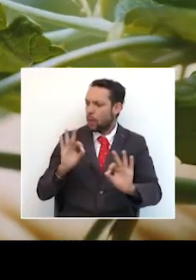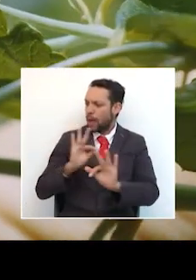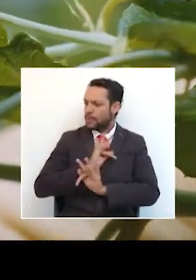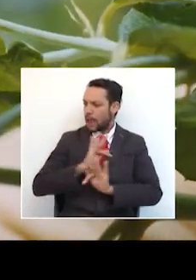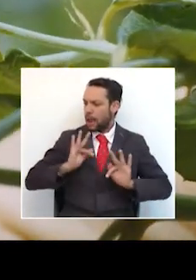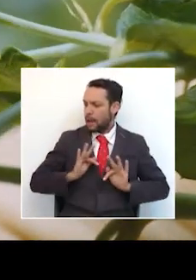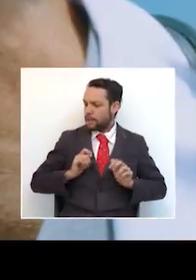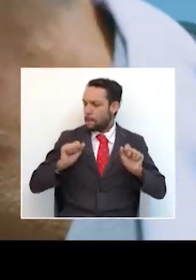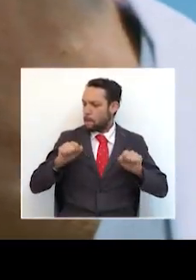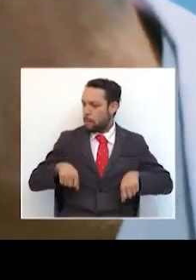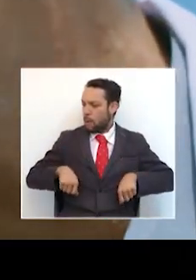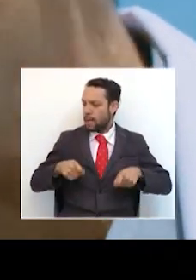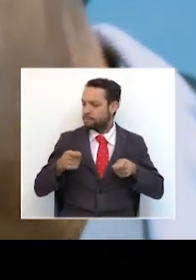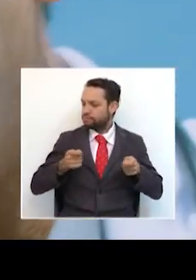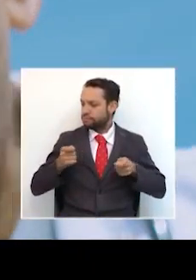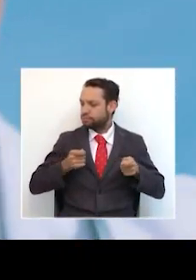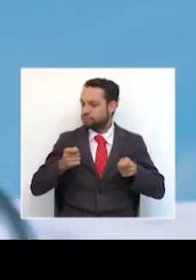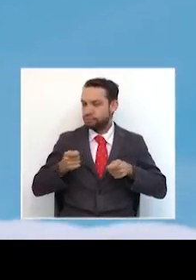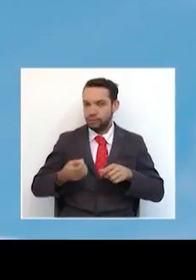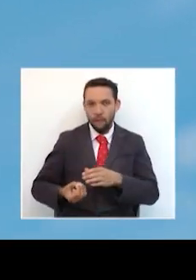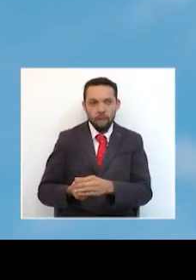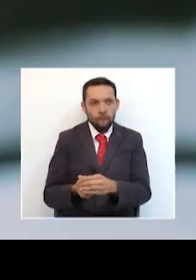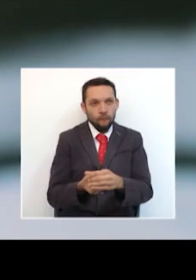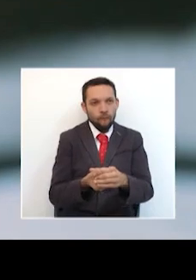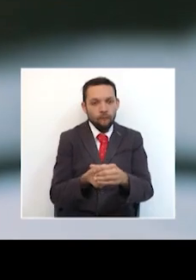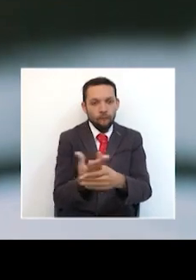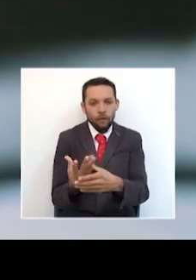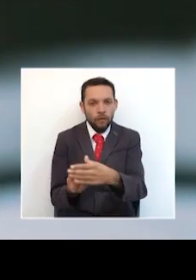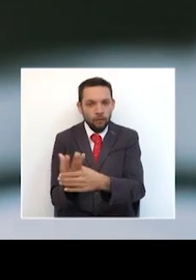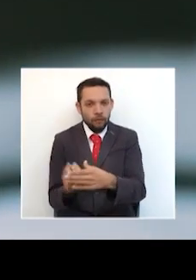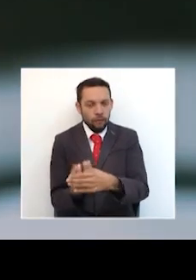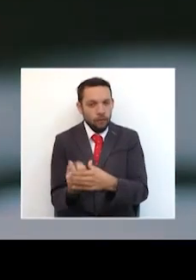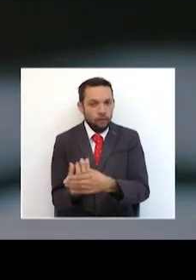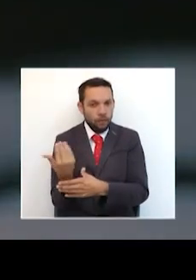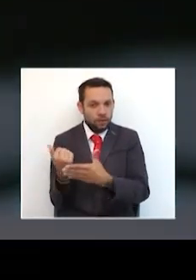podía manejar tanto con la fitoterapia, que son el uso de las plantas medicinales.